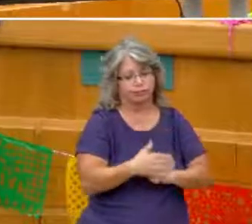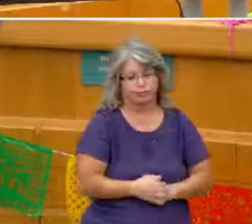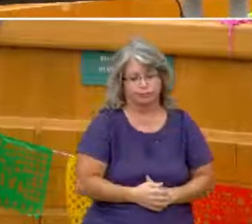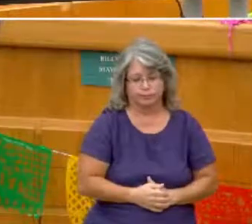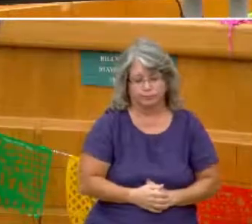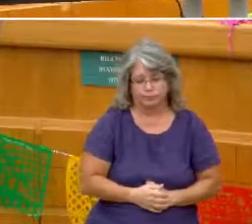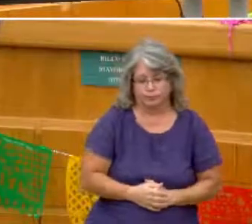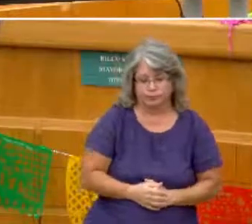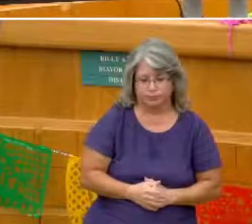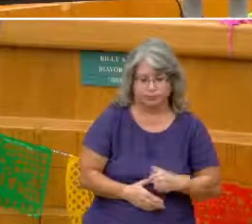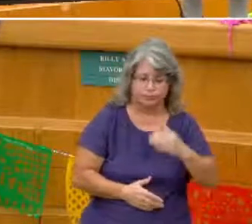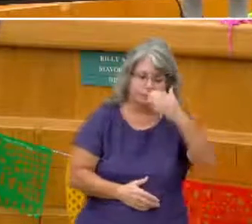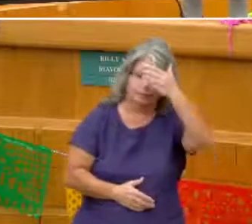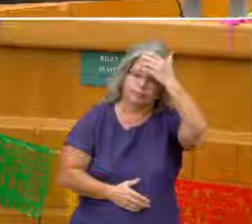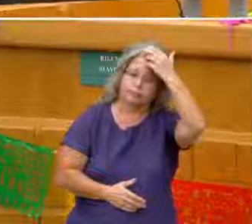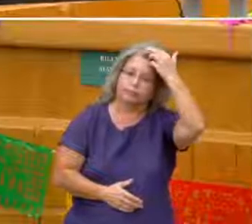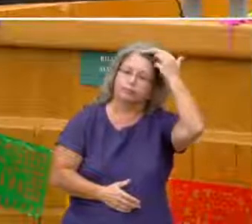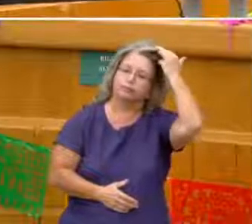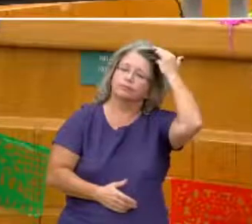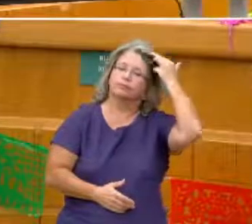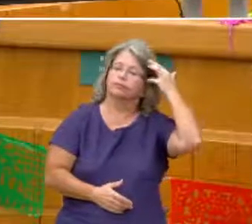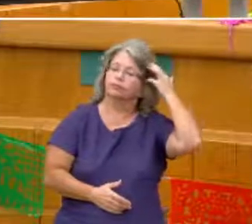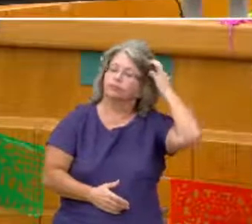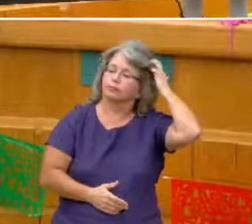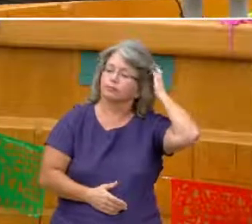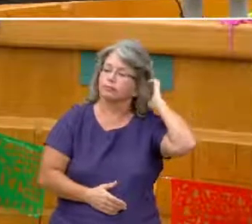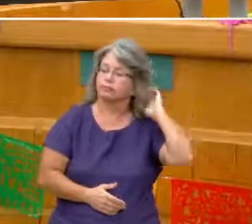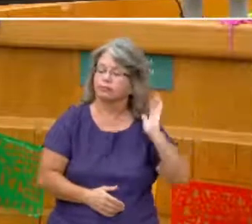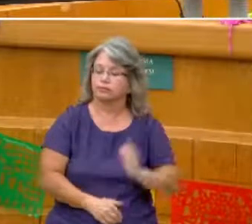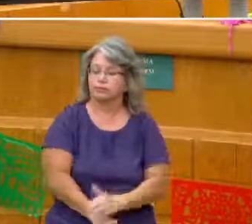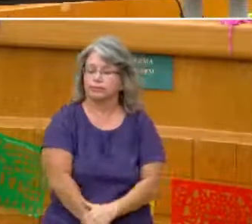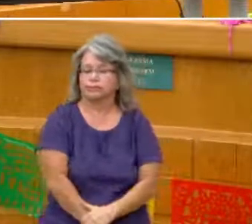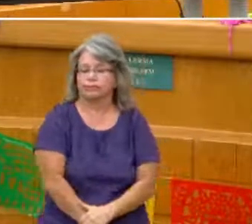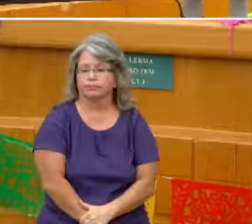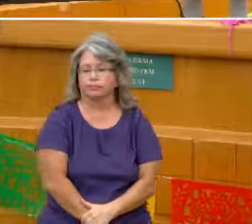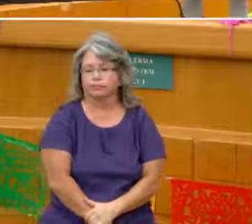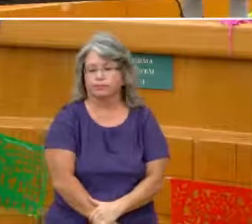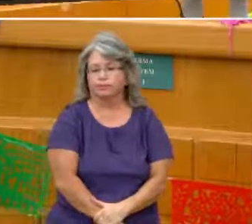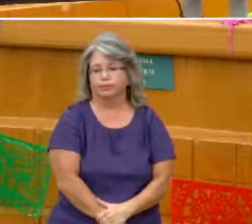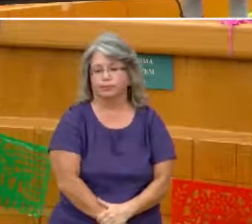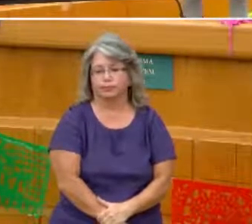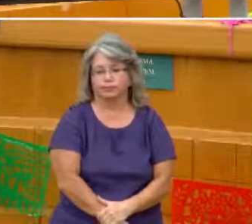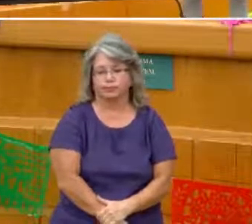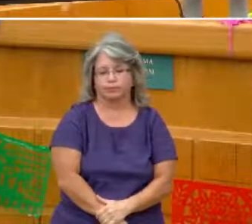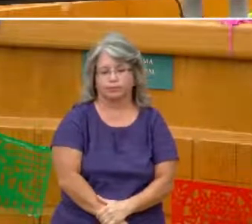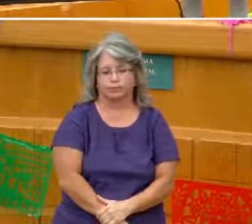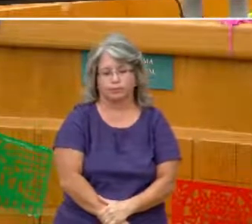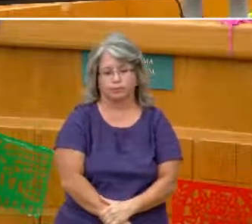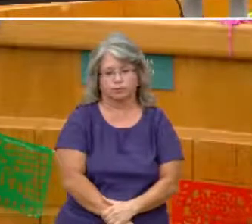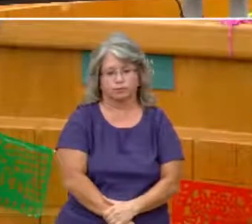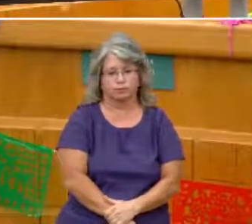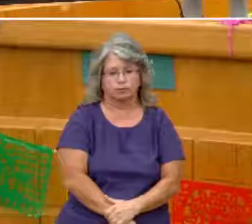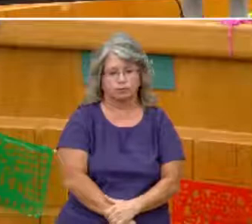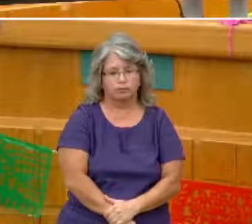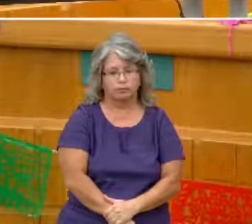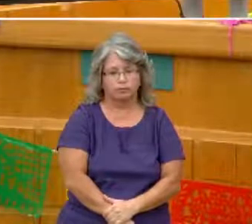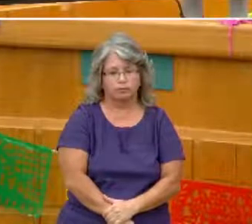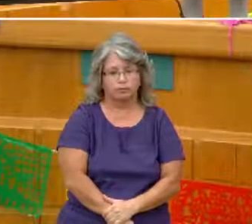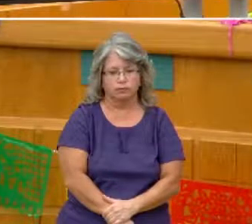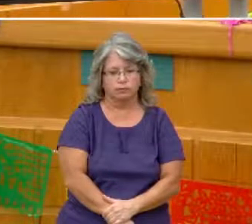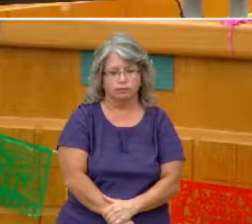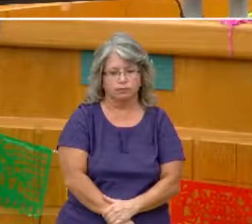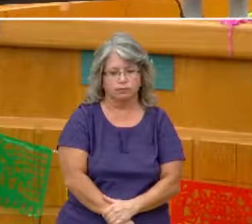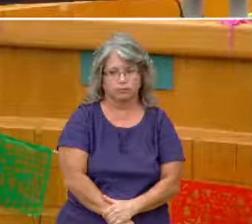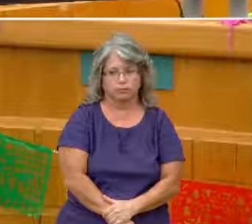pero constantemente. Actualmente tenemos el 59% de nuestra población elegible completamente vacunada. El número de nuevos casos